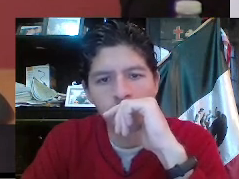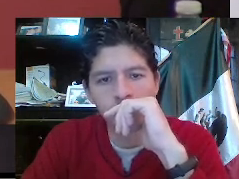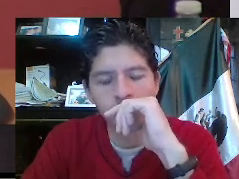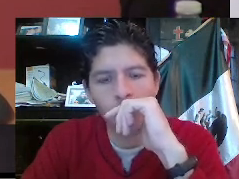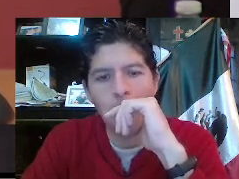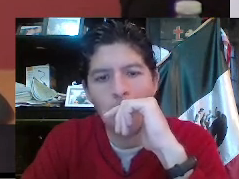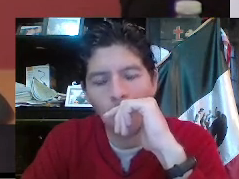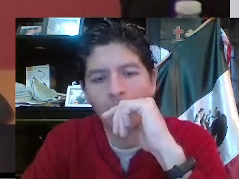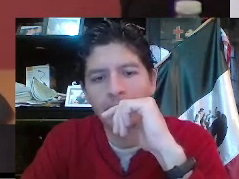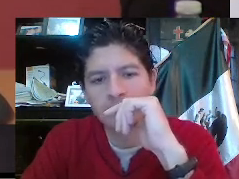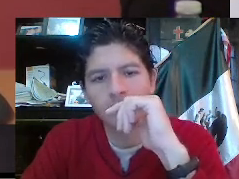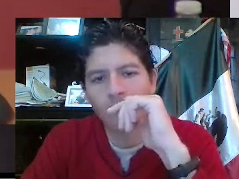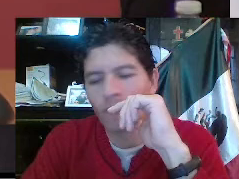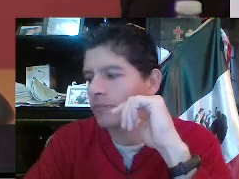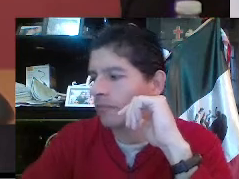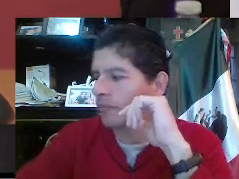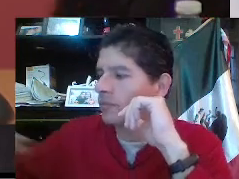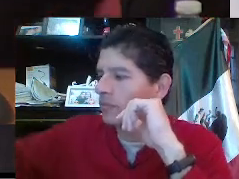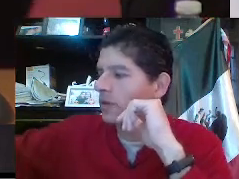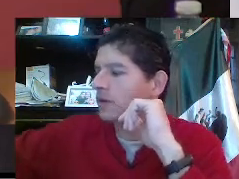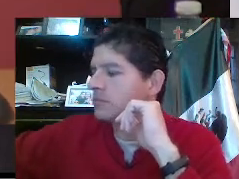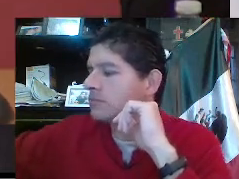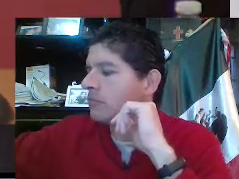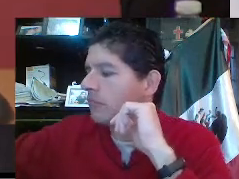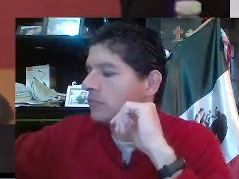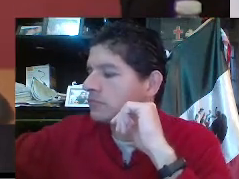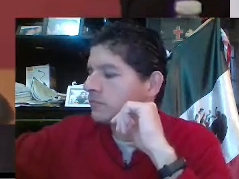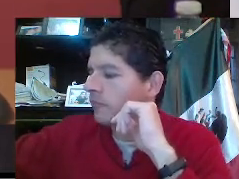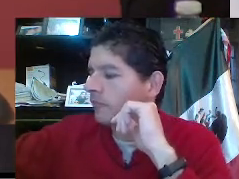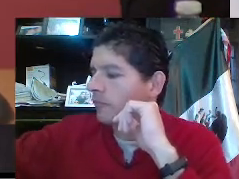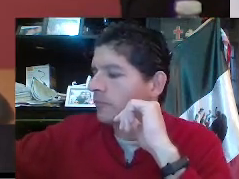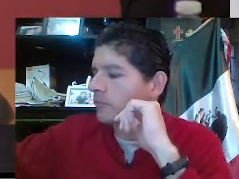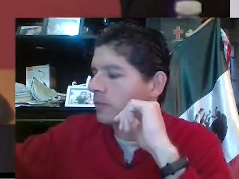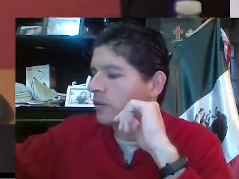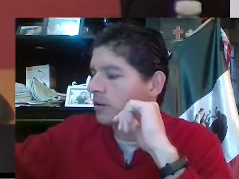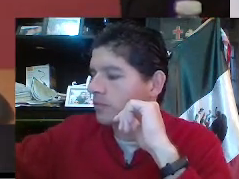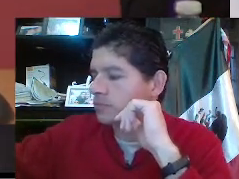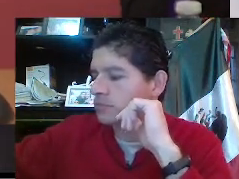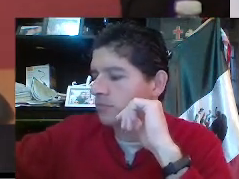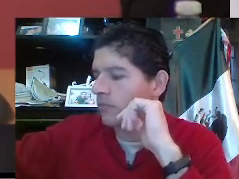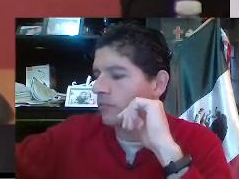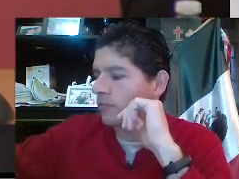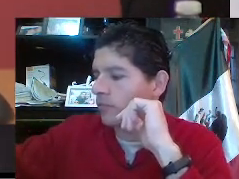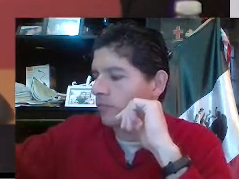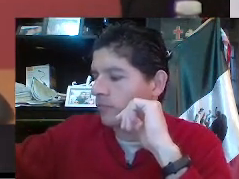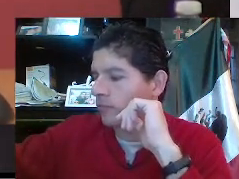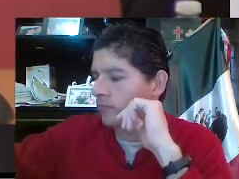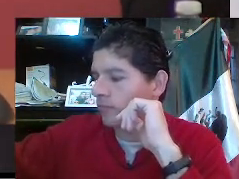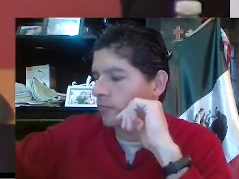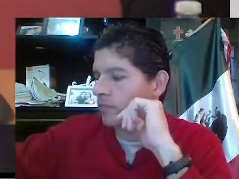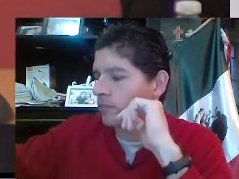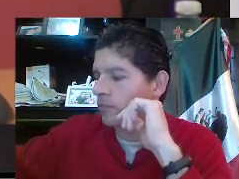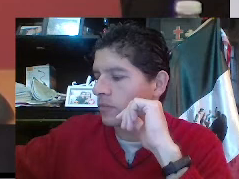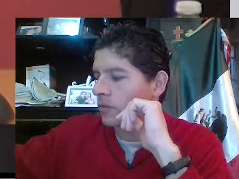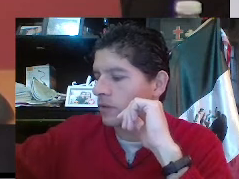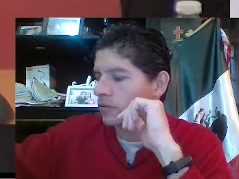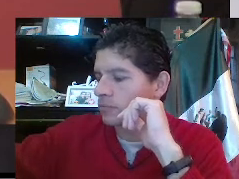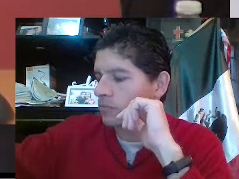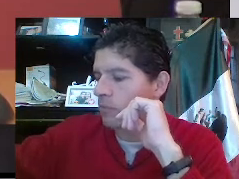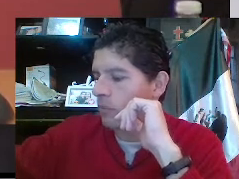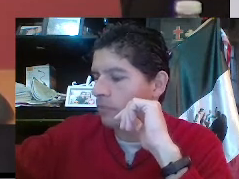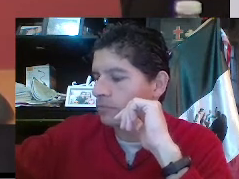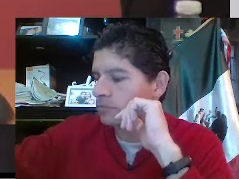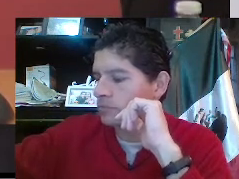competidores de la CFE. No siempre aportan servicios conexos indispensables para el sistema eléctrico nacional.